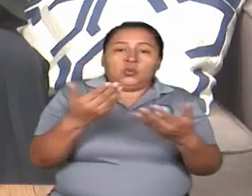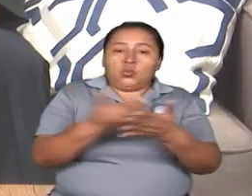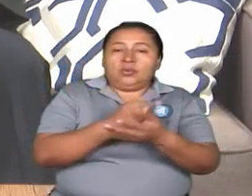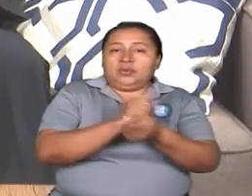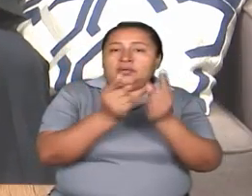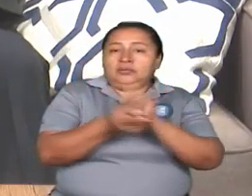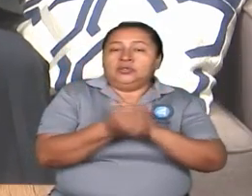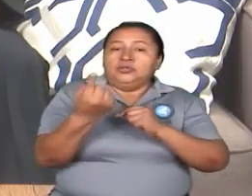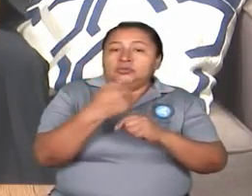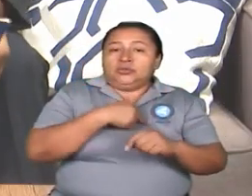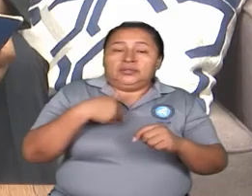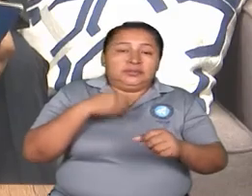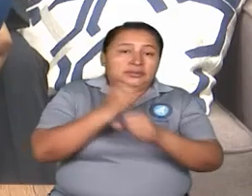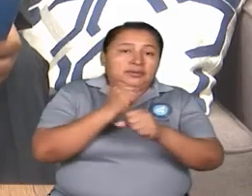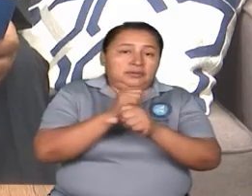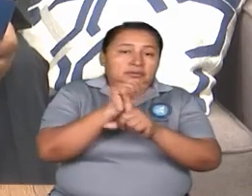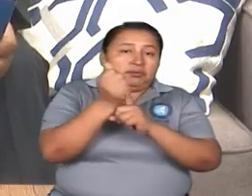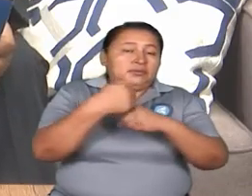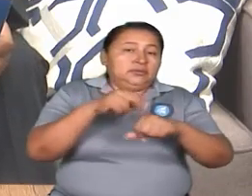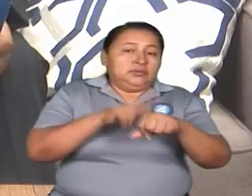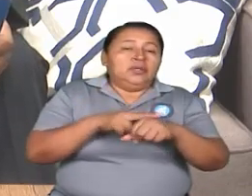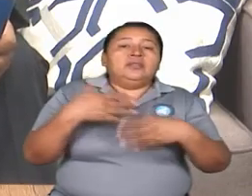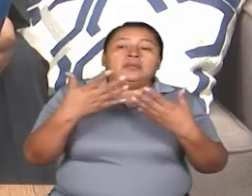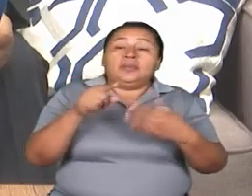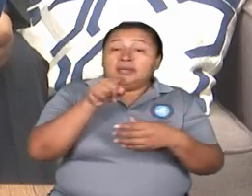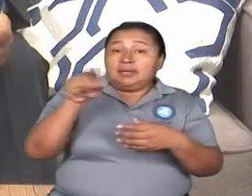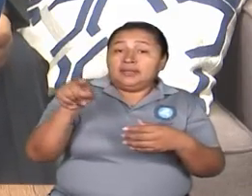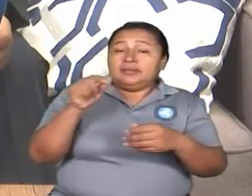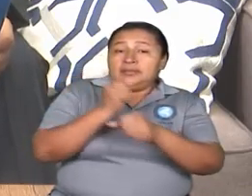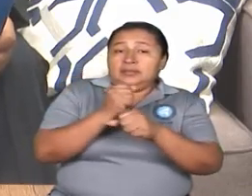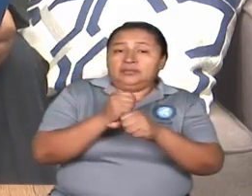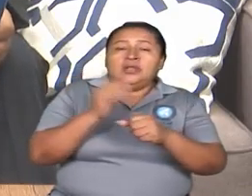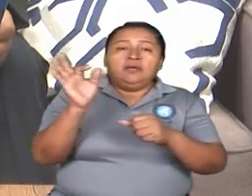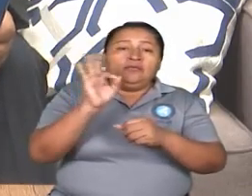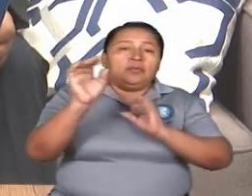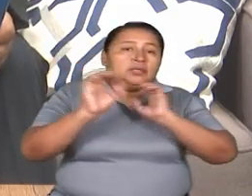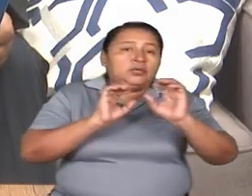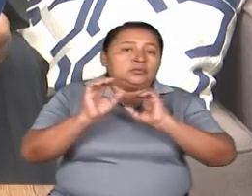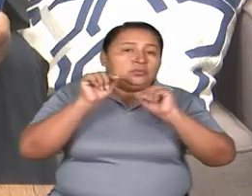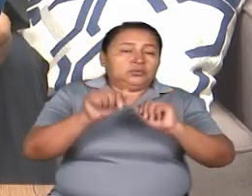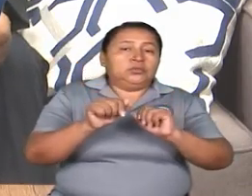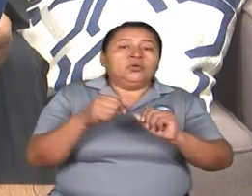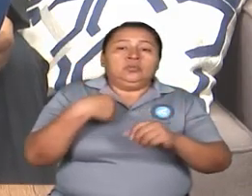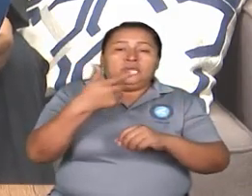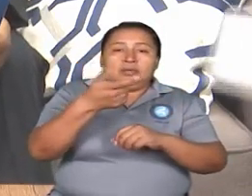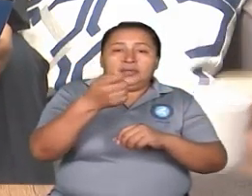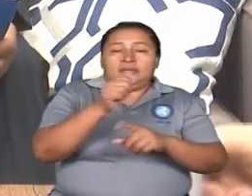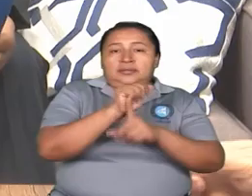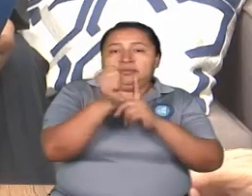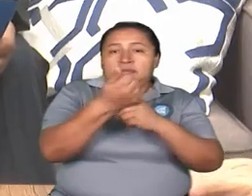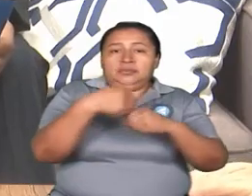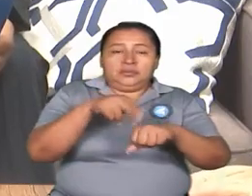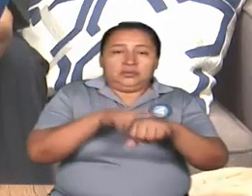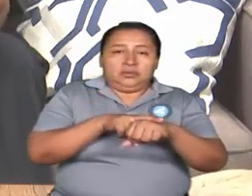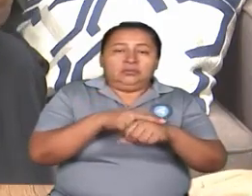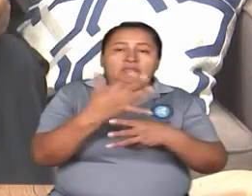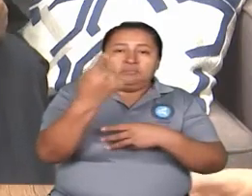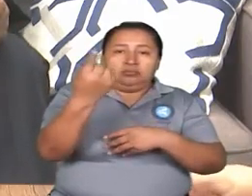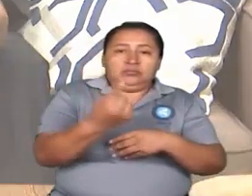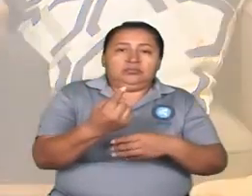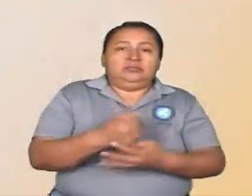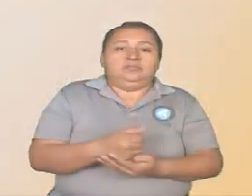solo del quehacer parlamentario y de la Asamblea Nacional, sino del medio de comunicación, como lo es el canal parlamentario. Ya